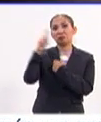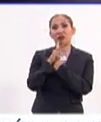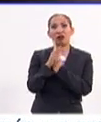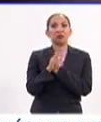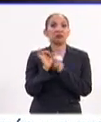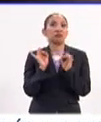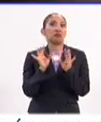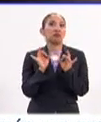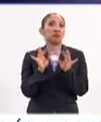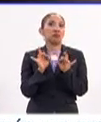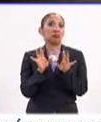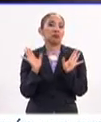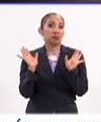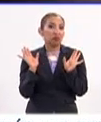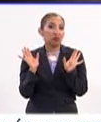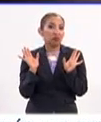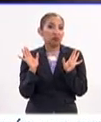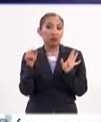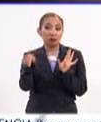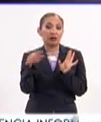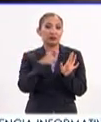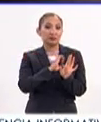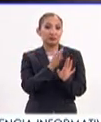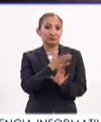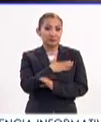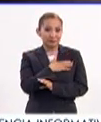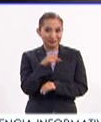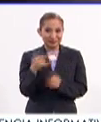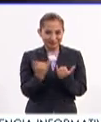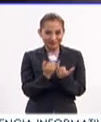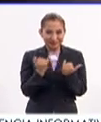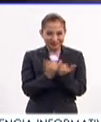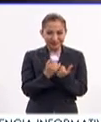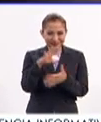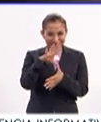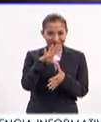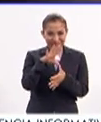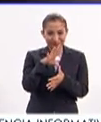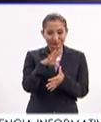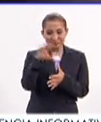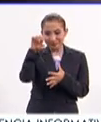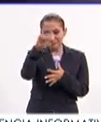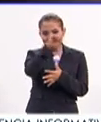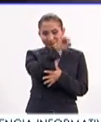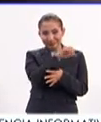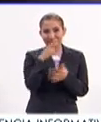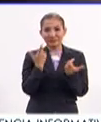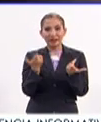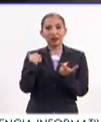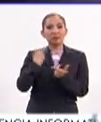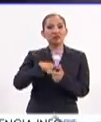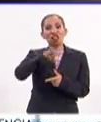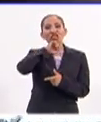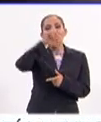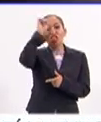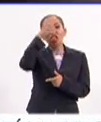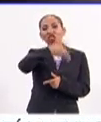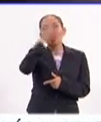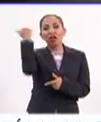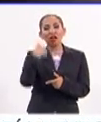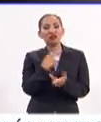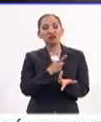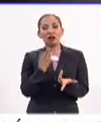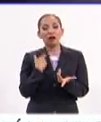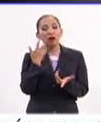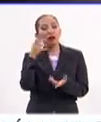tipo de conquistador, como pasó en América, en el que tocaron analfabetas, gente que nada más